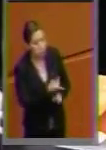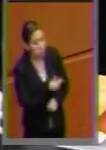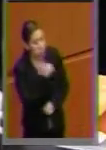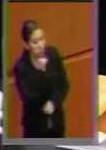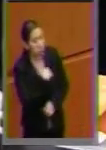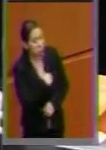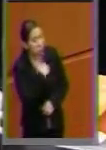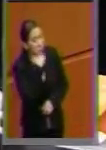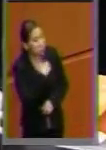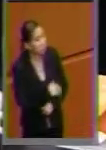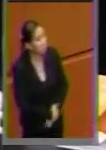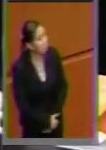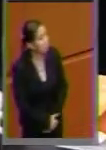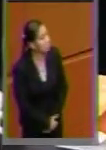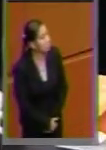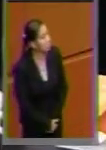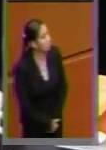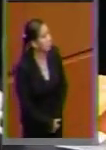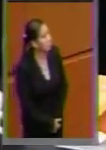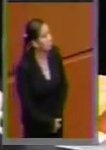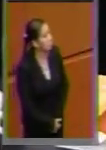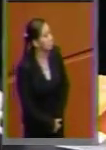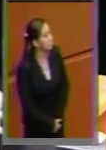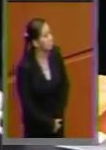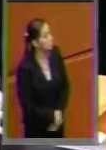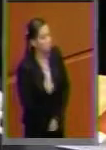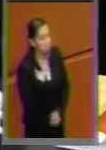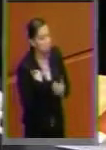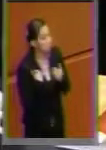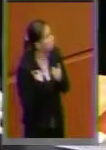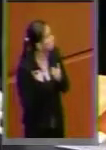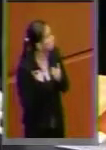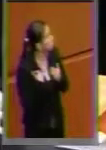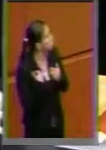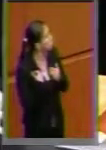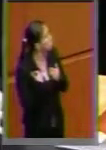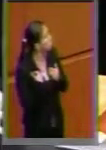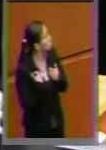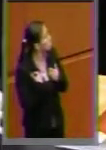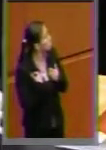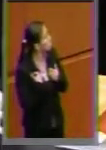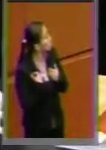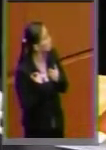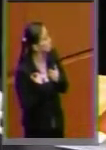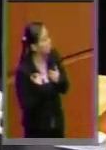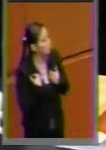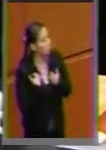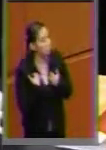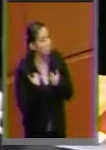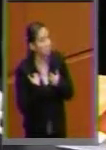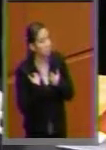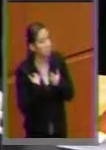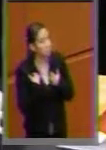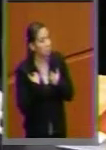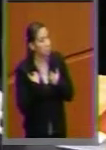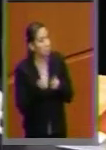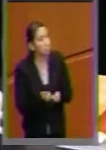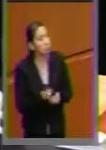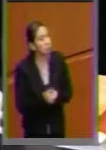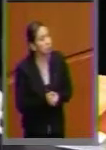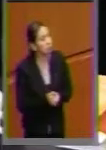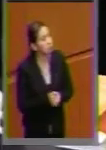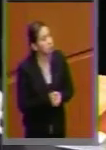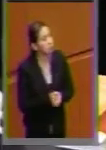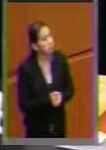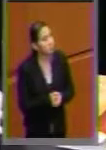bueno yo no yo no entiendo por qué estoy al día de hoy y en